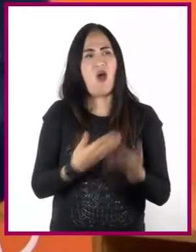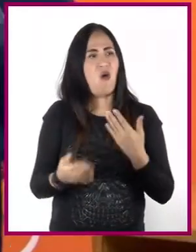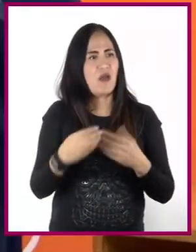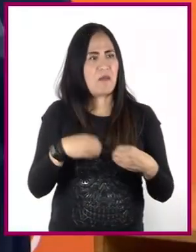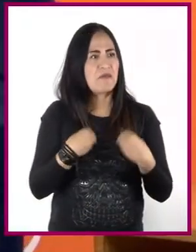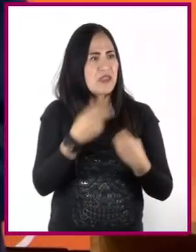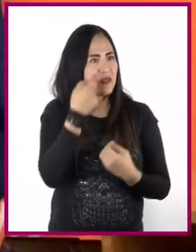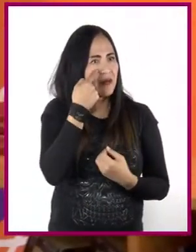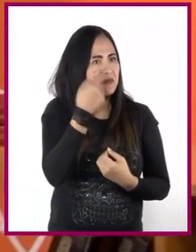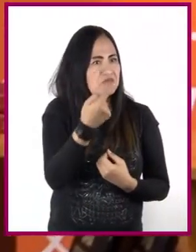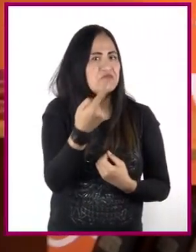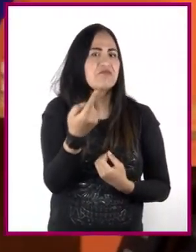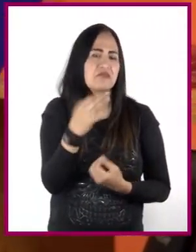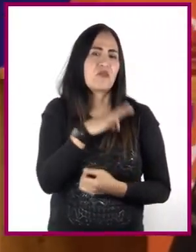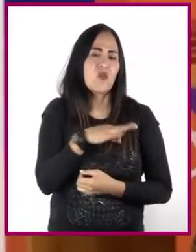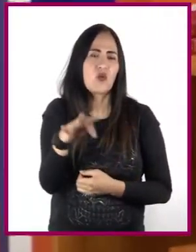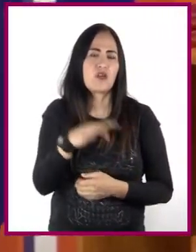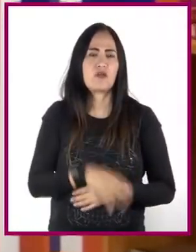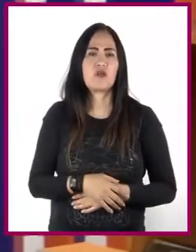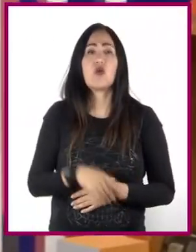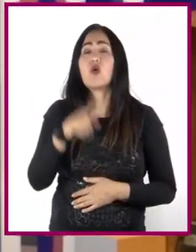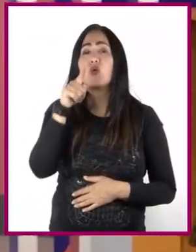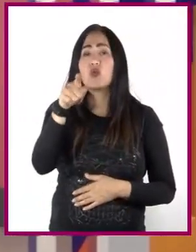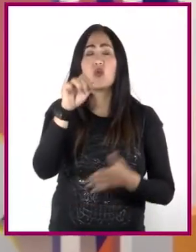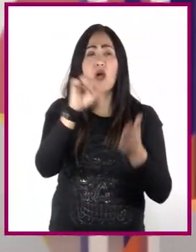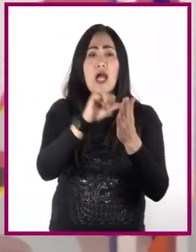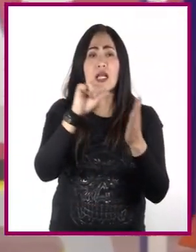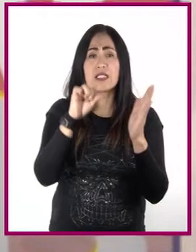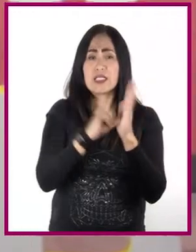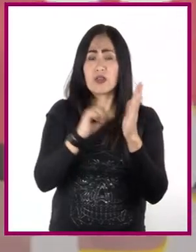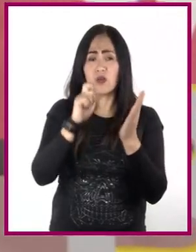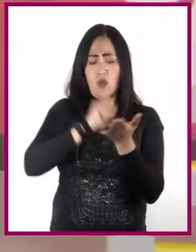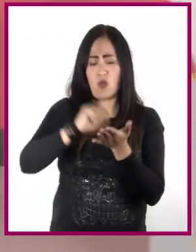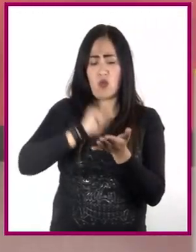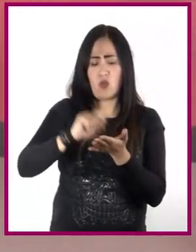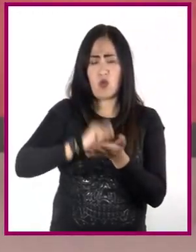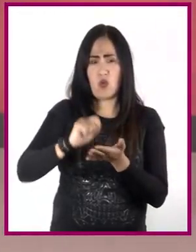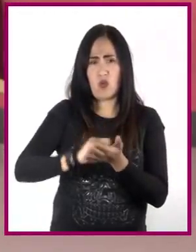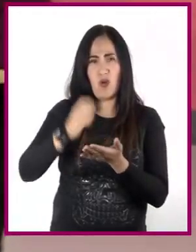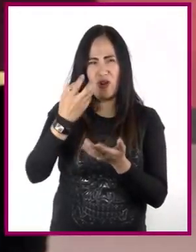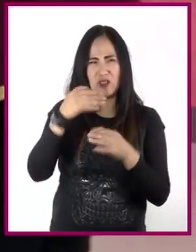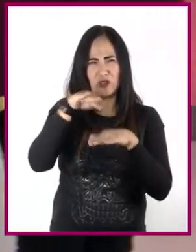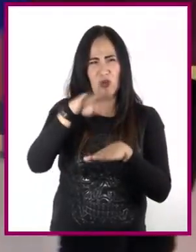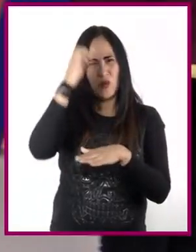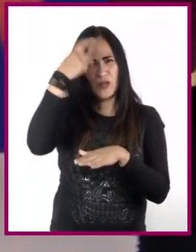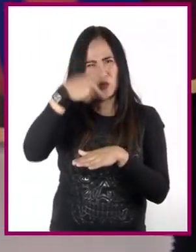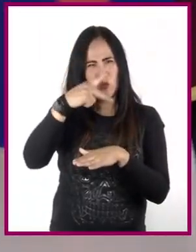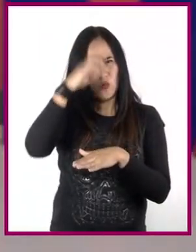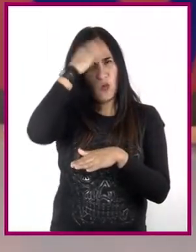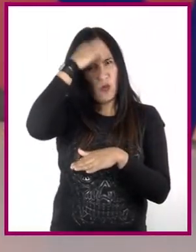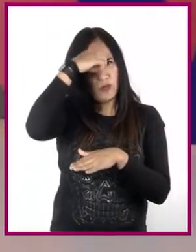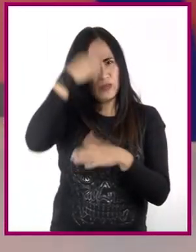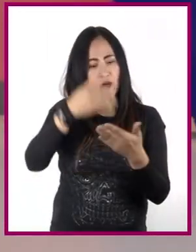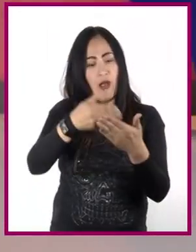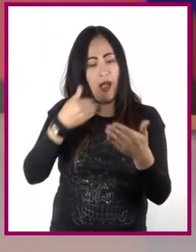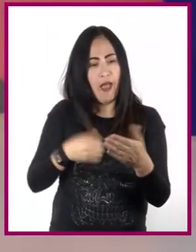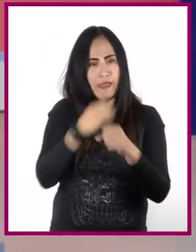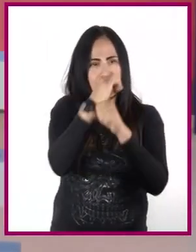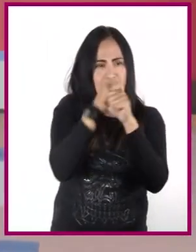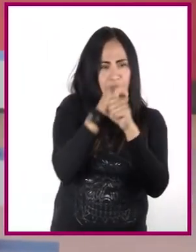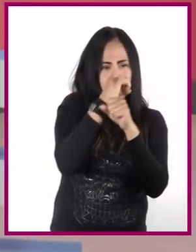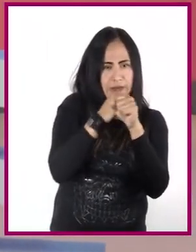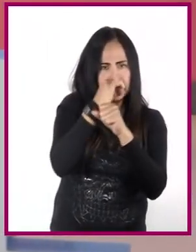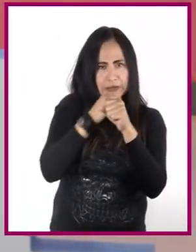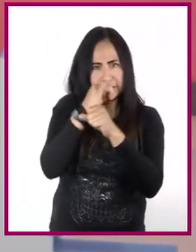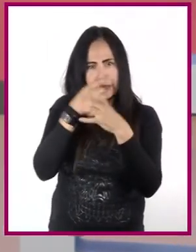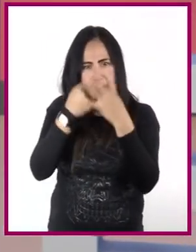cotidianamente. Para redactar un artículo de opinión es necesario estar bien informado, documentar